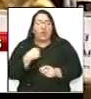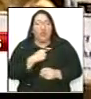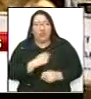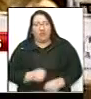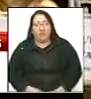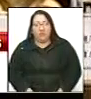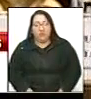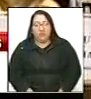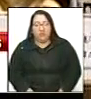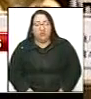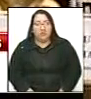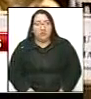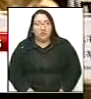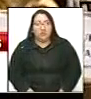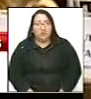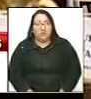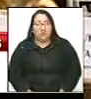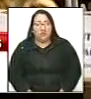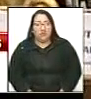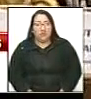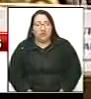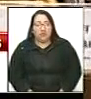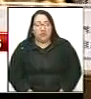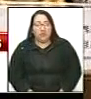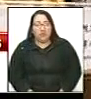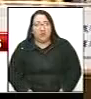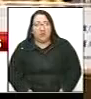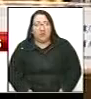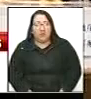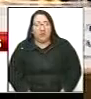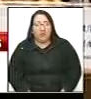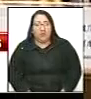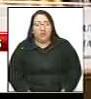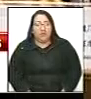denuncia. Y es lo que alimenta, ¿no?,